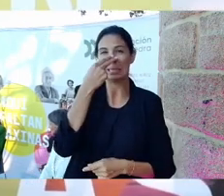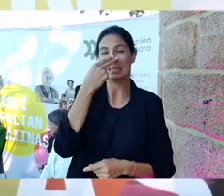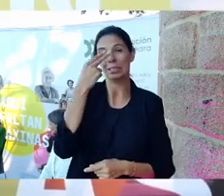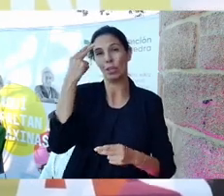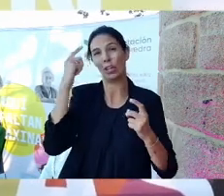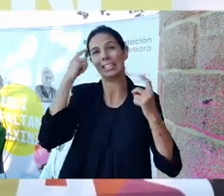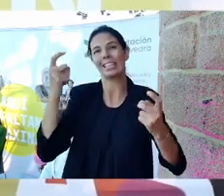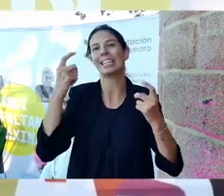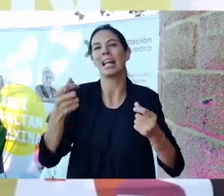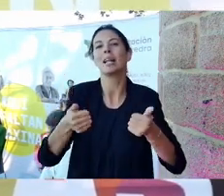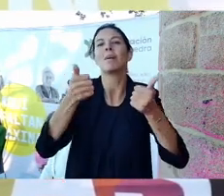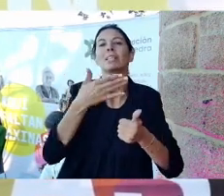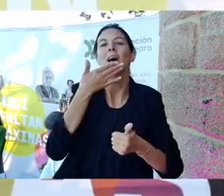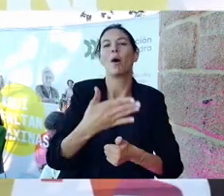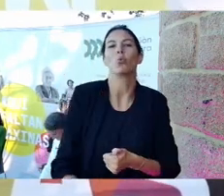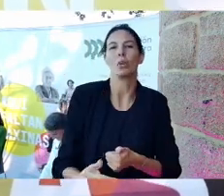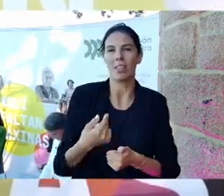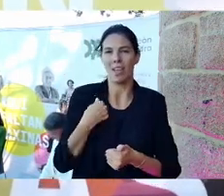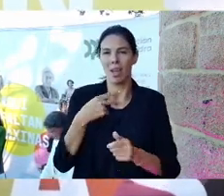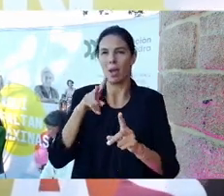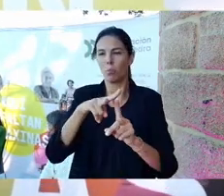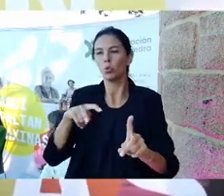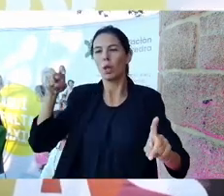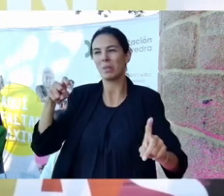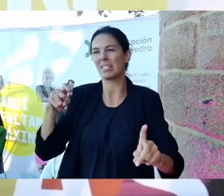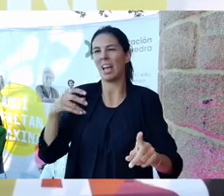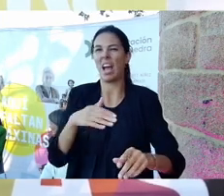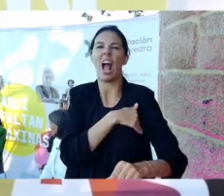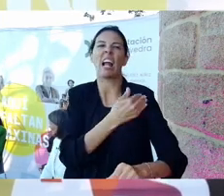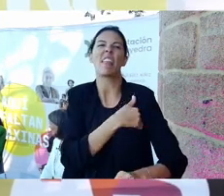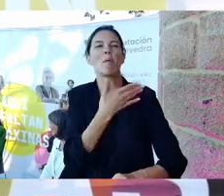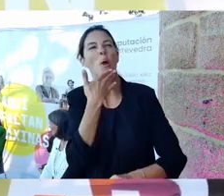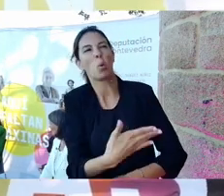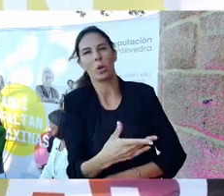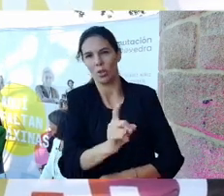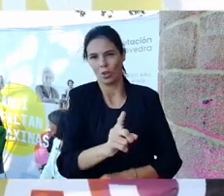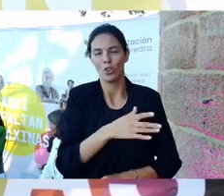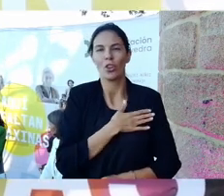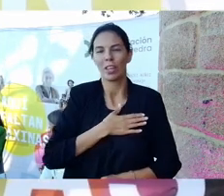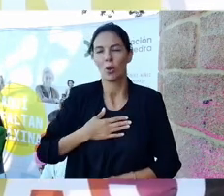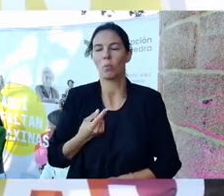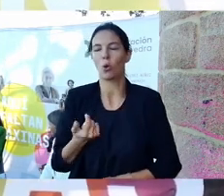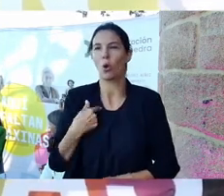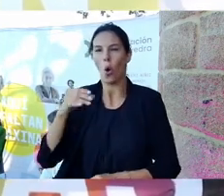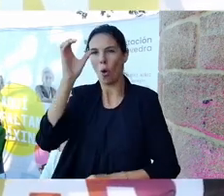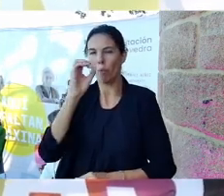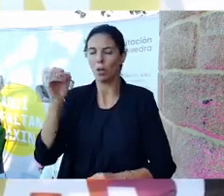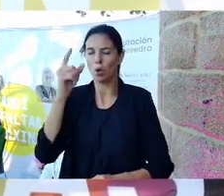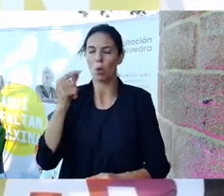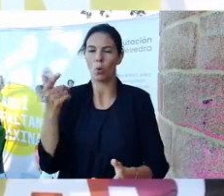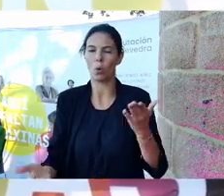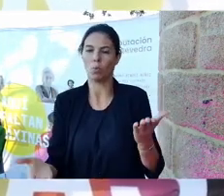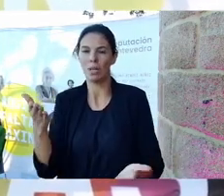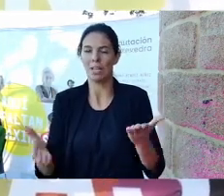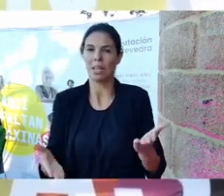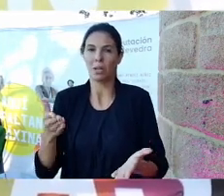que intentaré que no sea la más aburrida desde el punto de vista académico y pueda aportar también este contrapunto de esta figura